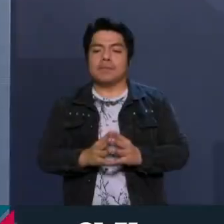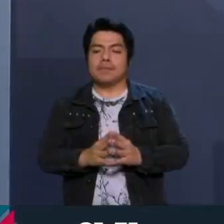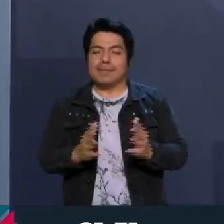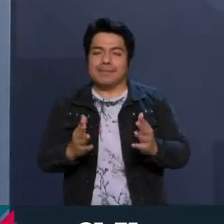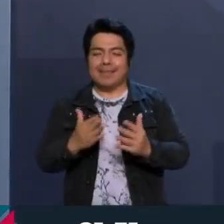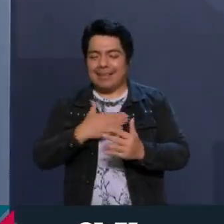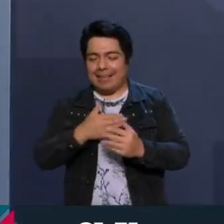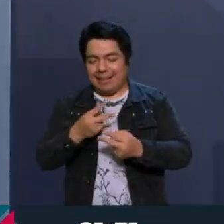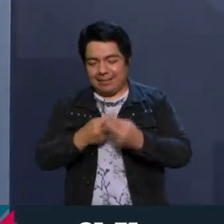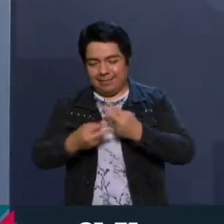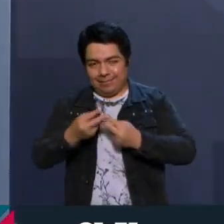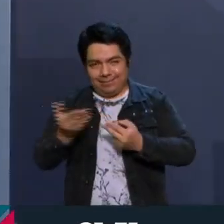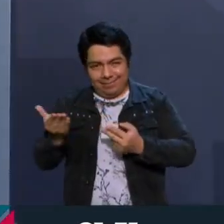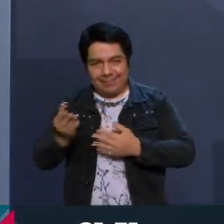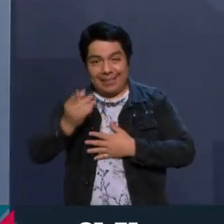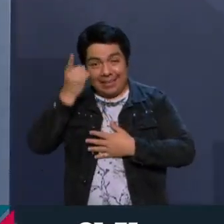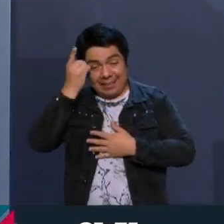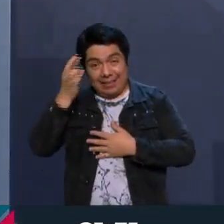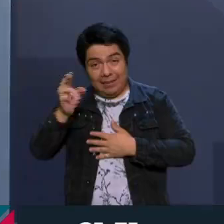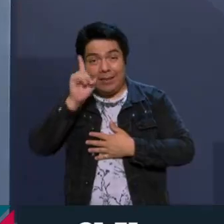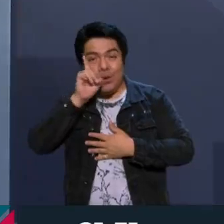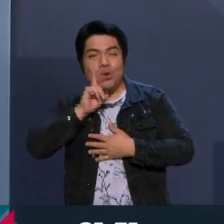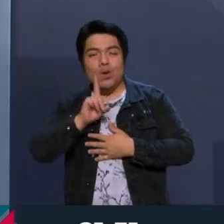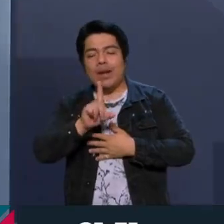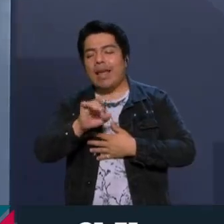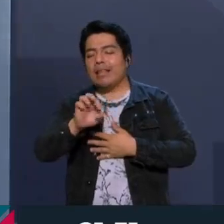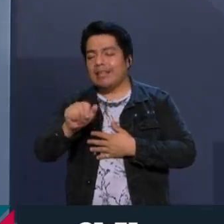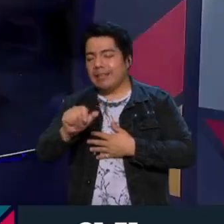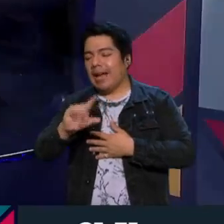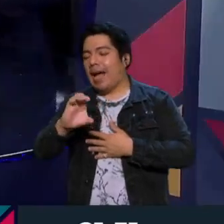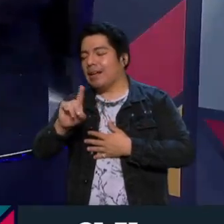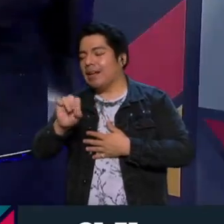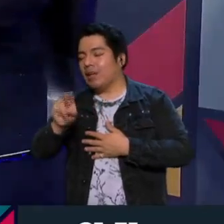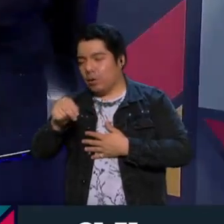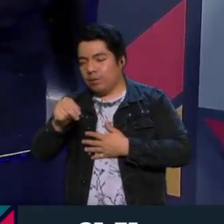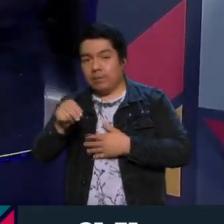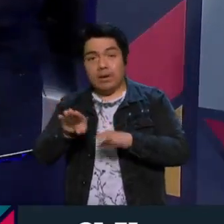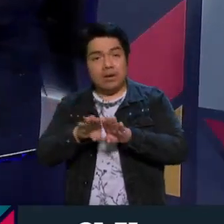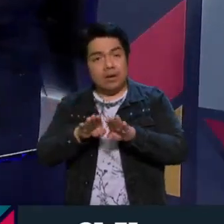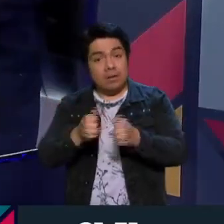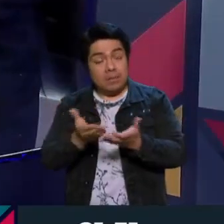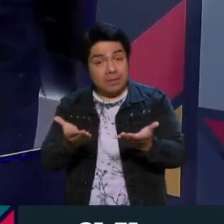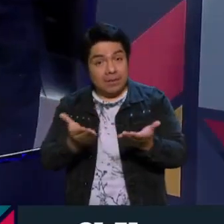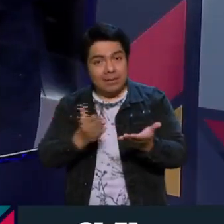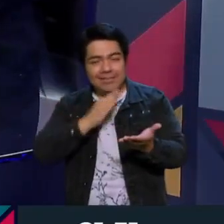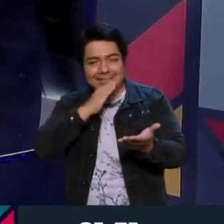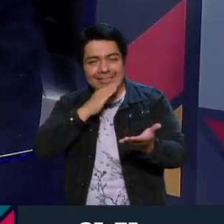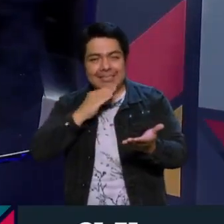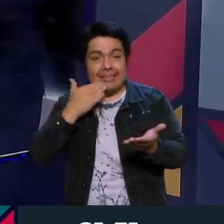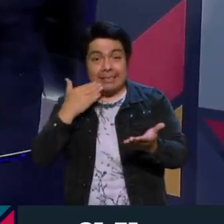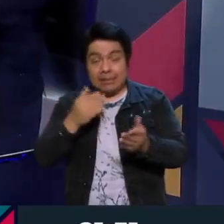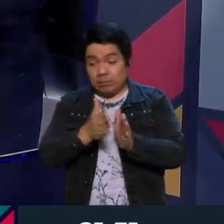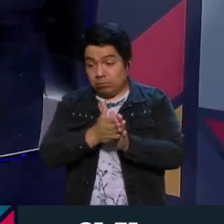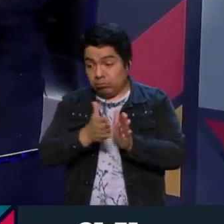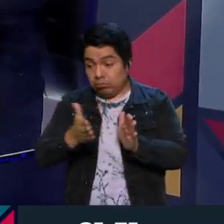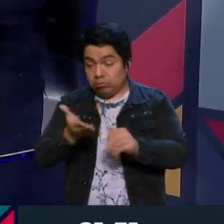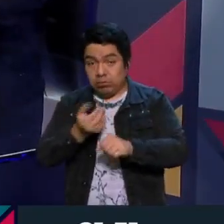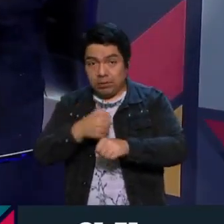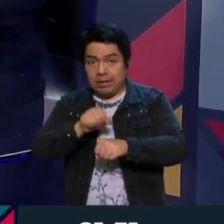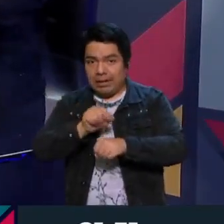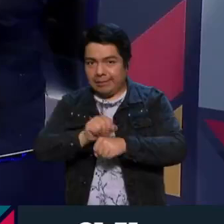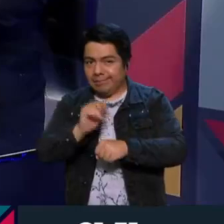La bienvenida, como cada semana, a la doctora Leticia Calderón Chelius. Doctora, ¿cómo estás? Pues aquí, Braulio, con una semana que será para el